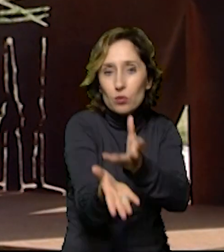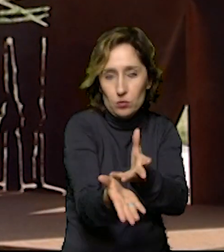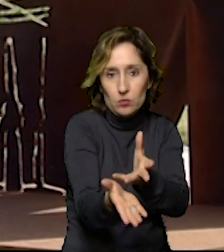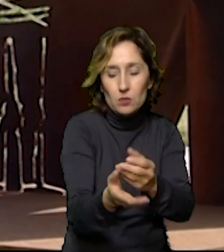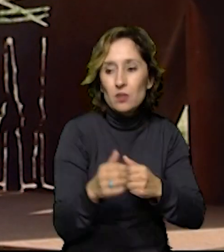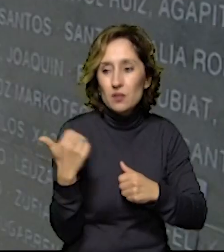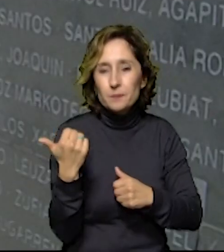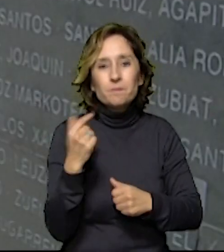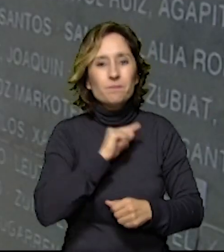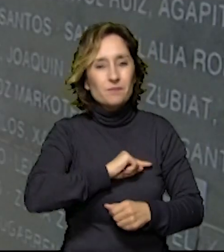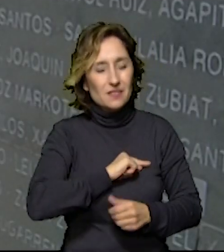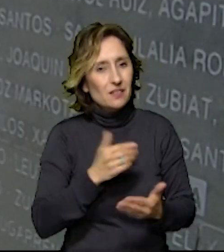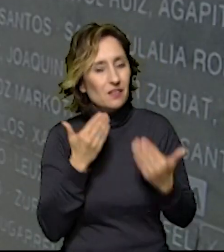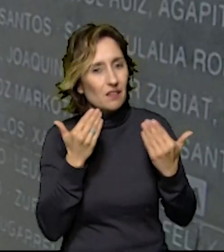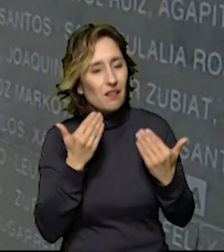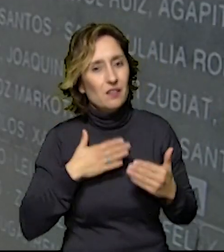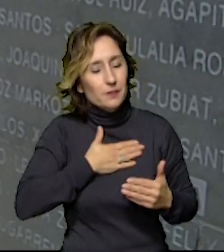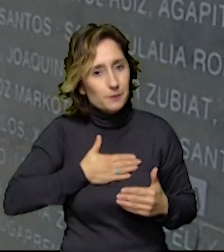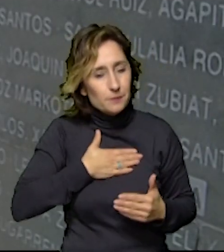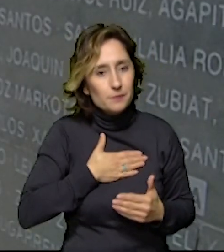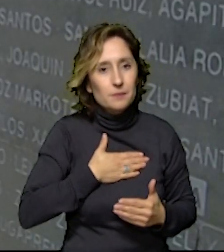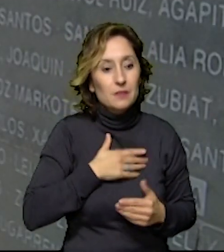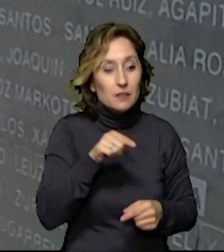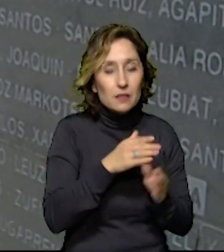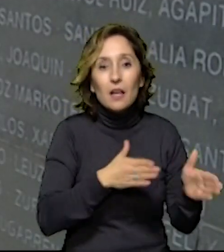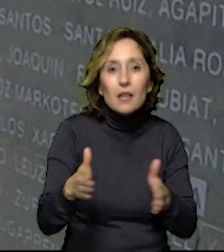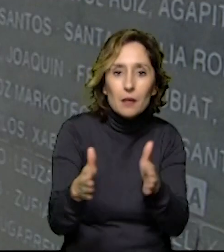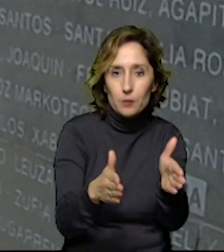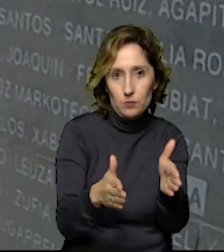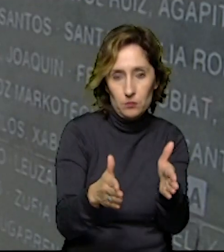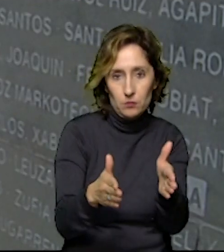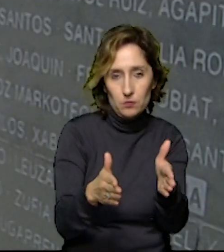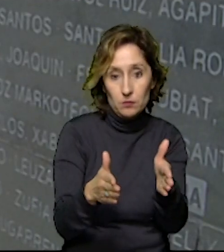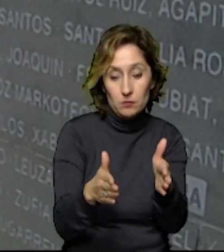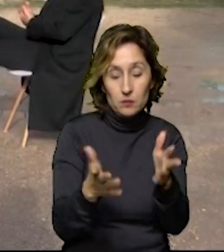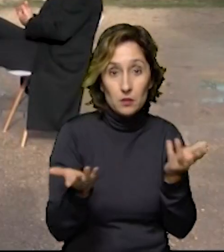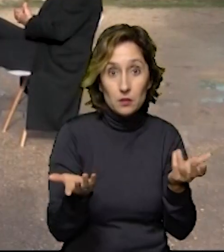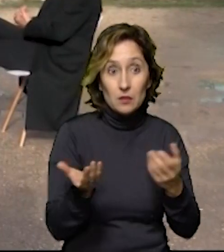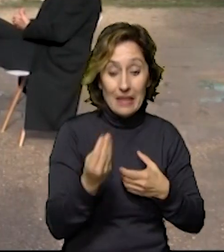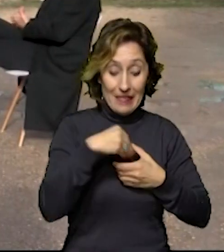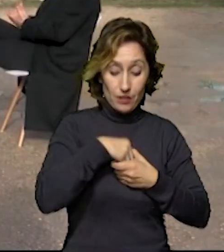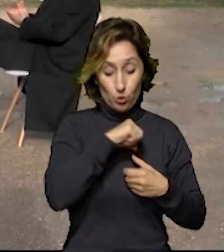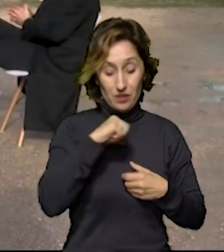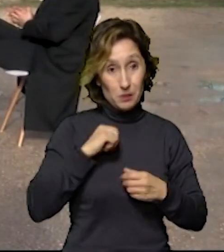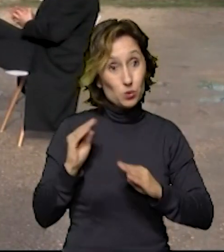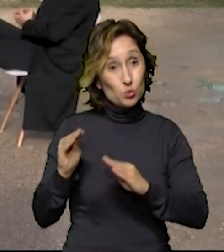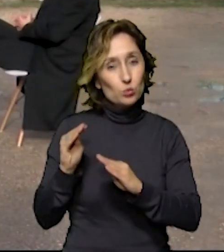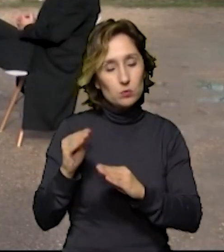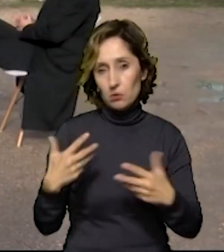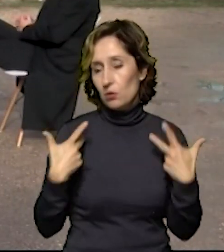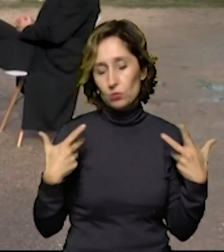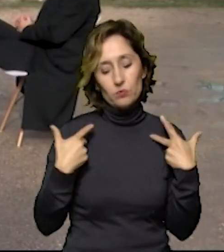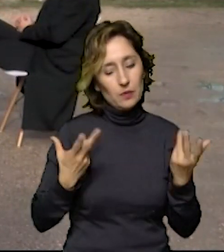lo agradecen, y ese es el camino, ¿no? Porque internamente o íntimamente no van a dejar de